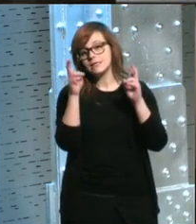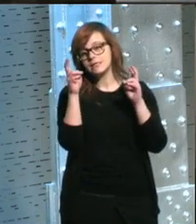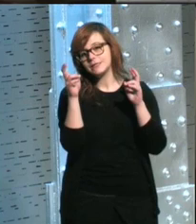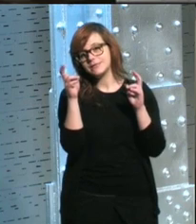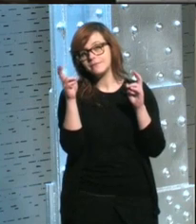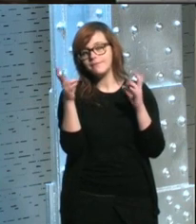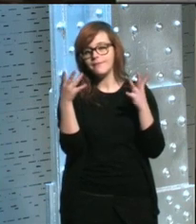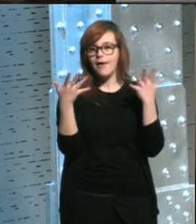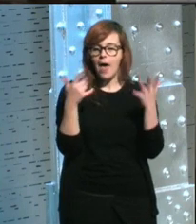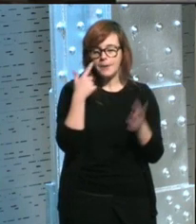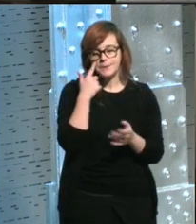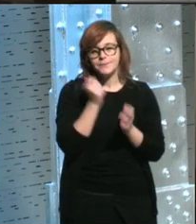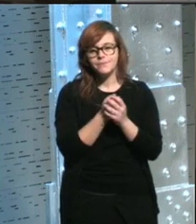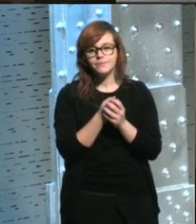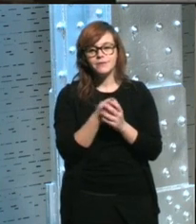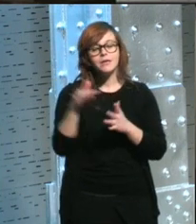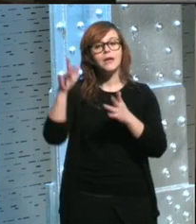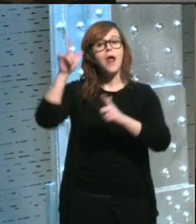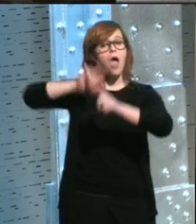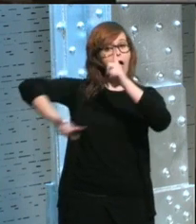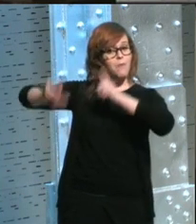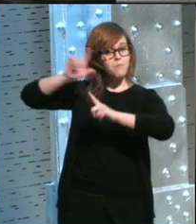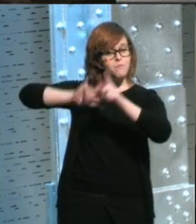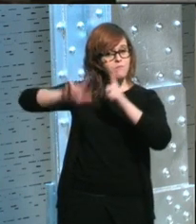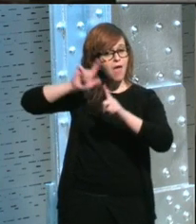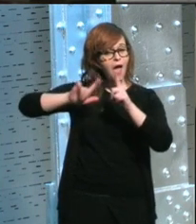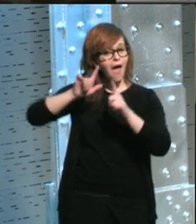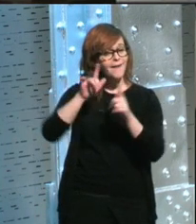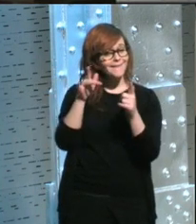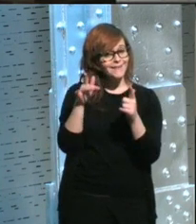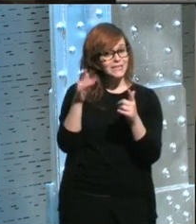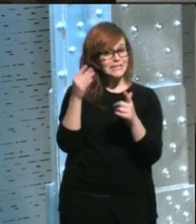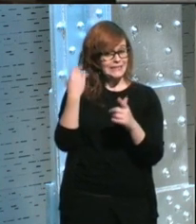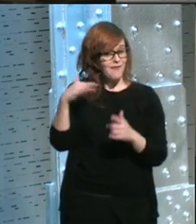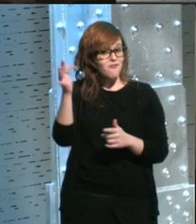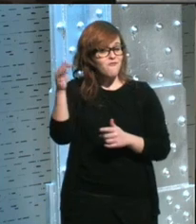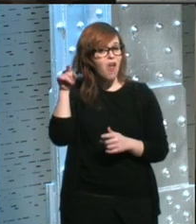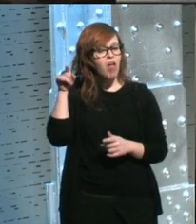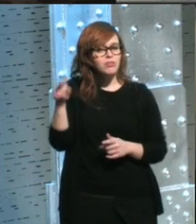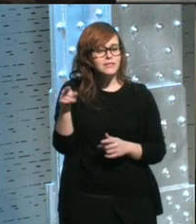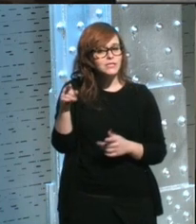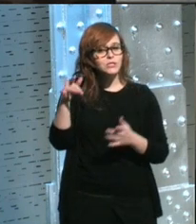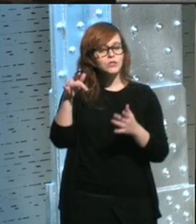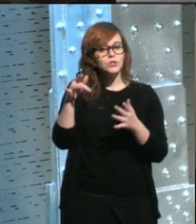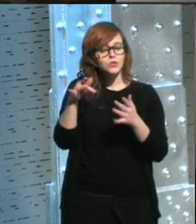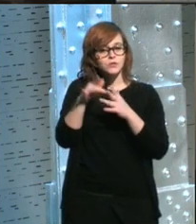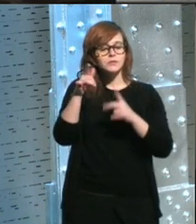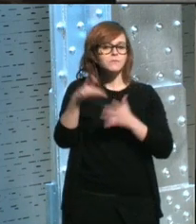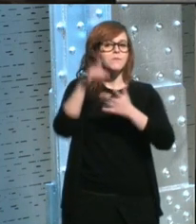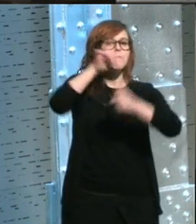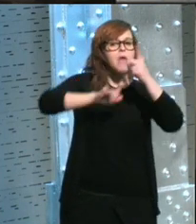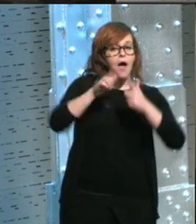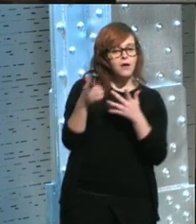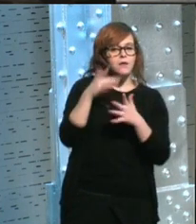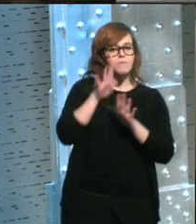manera el viaje de Francis, con quien he tenido la suerte de, en todos los intermedios del viaje, de vernos